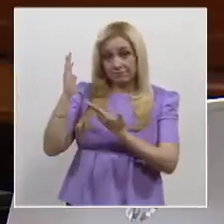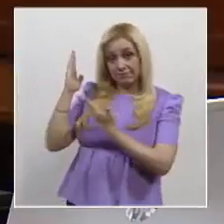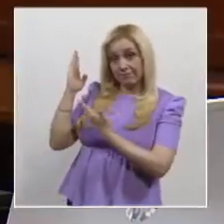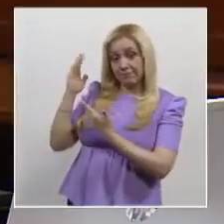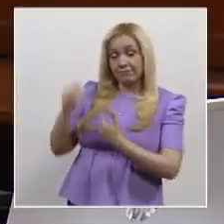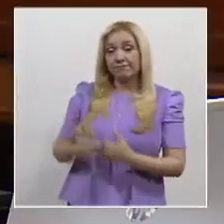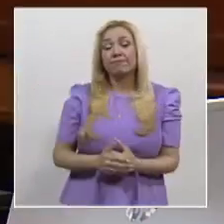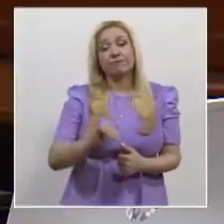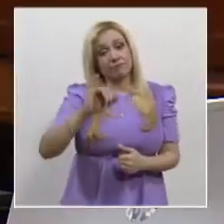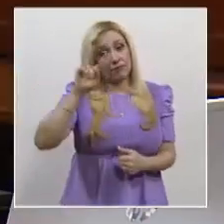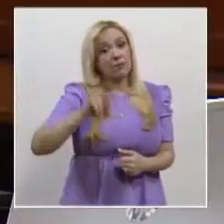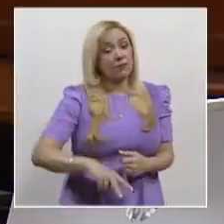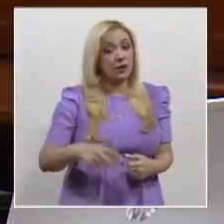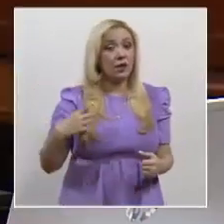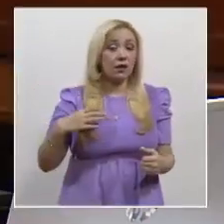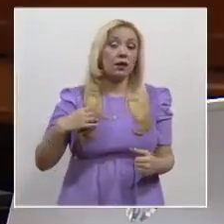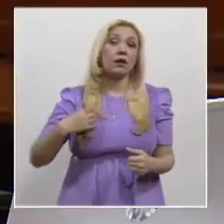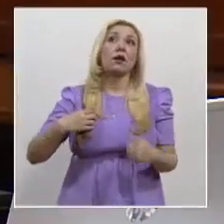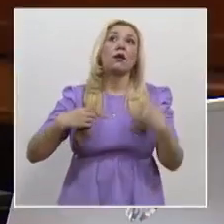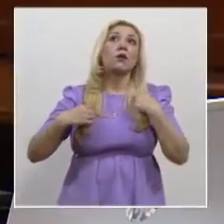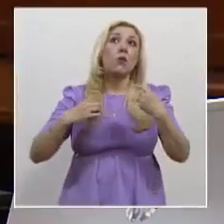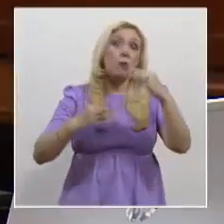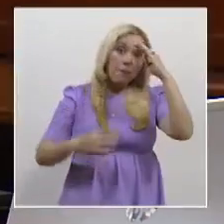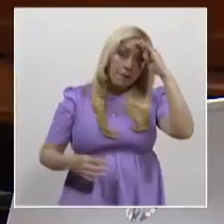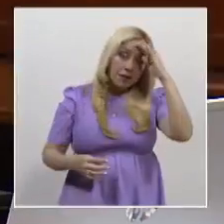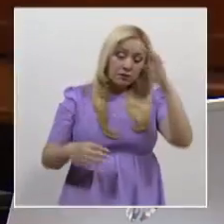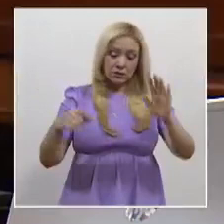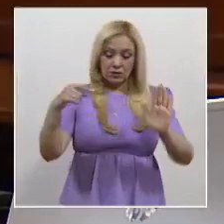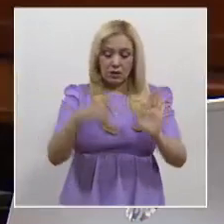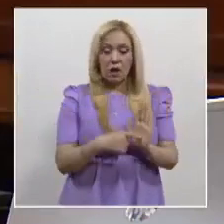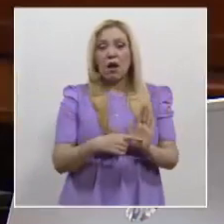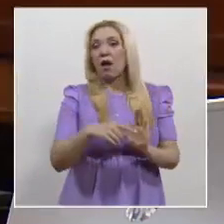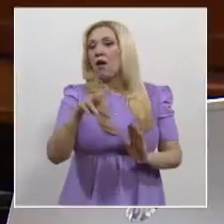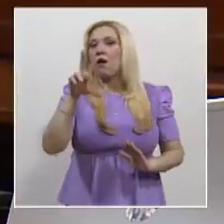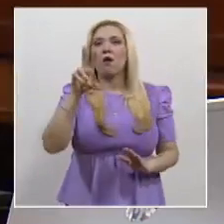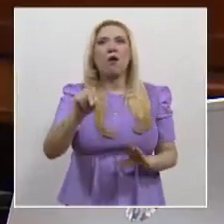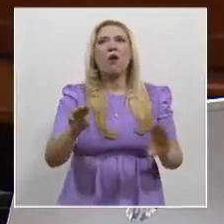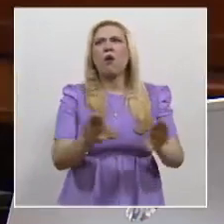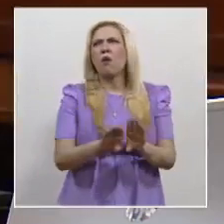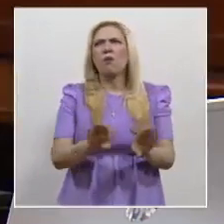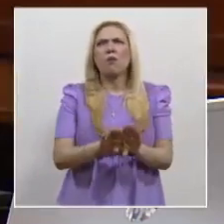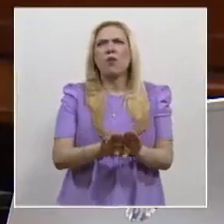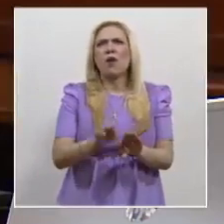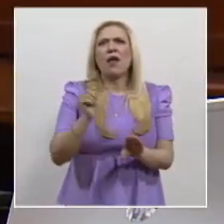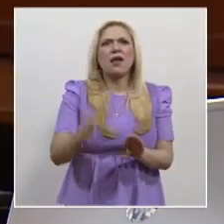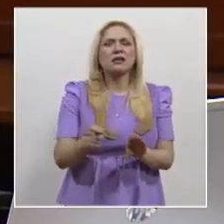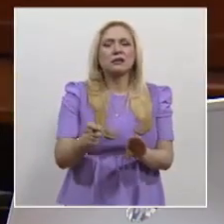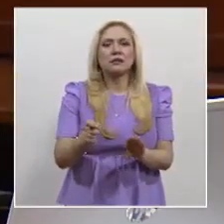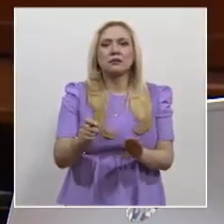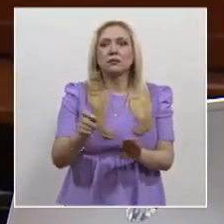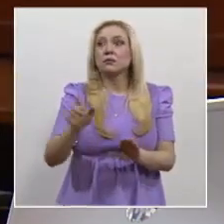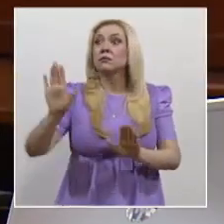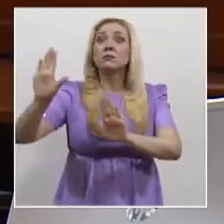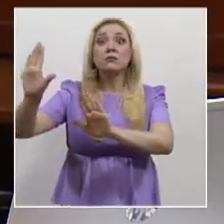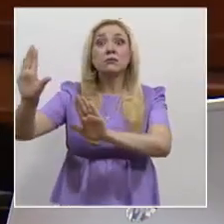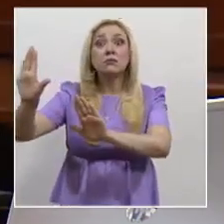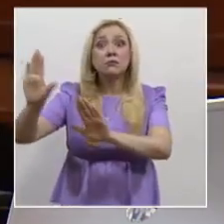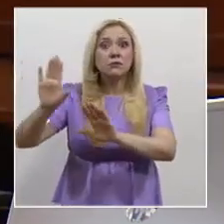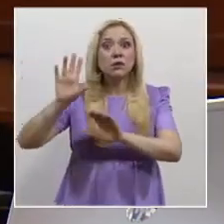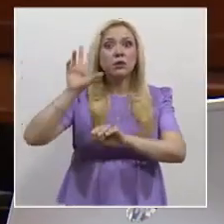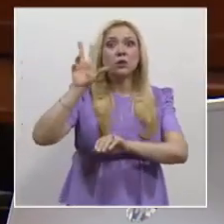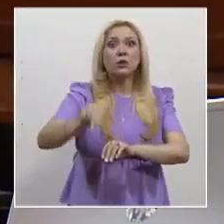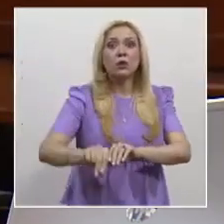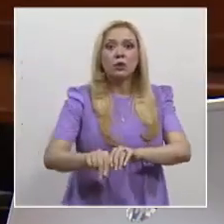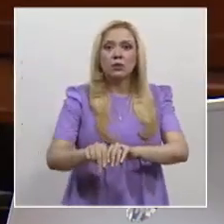esto, subrayo que el criterio aquí expresado no busca de ninguna manera impedir que se tomen medidas